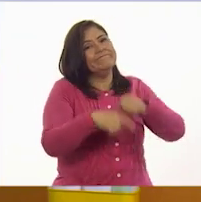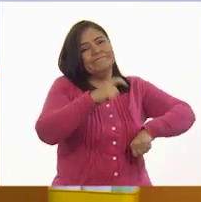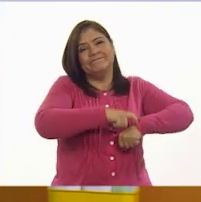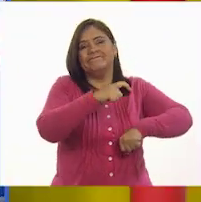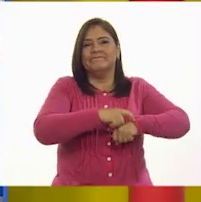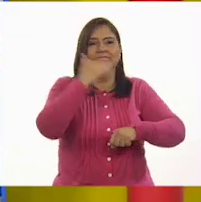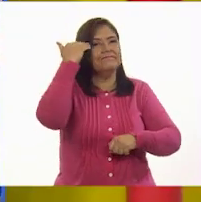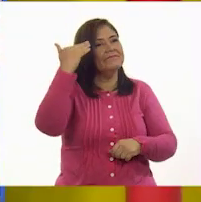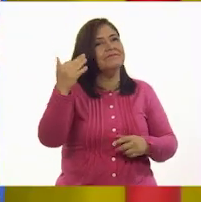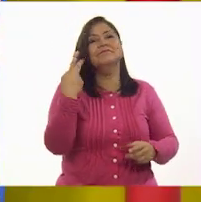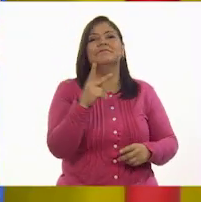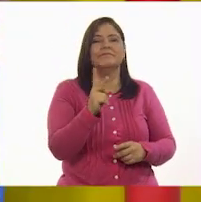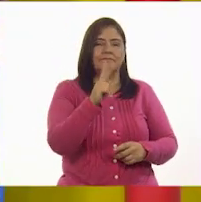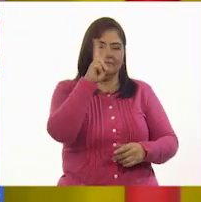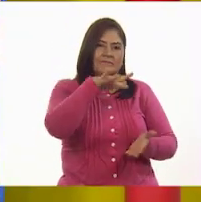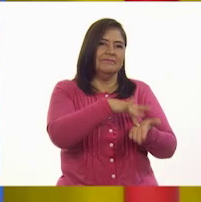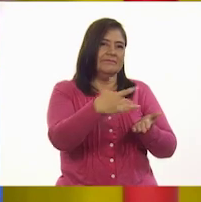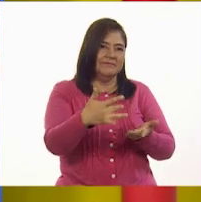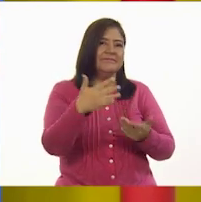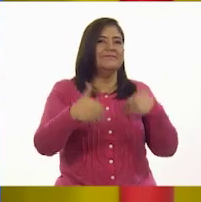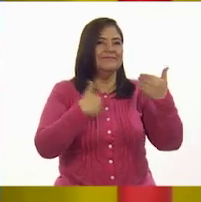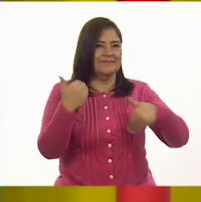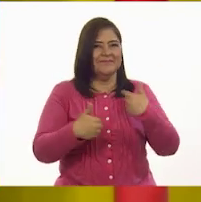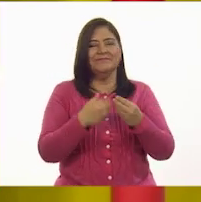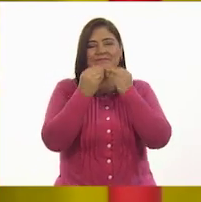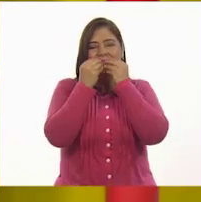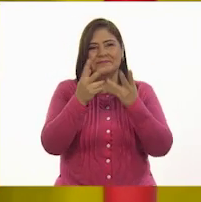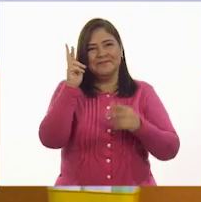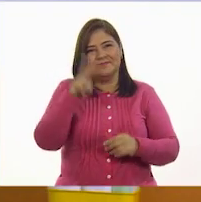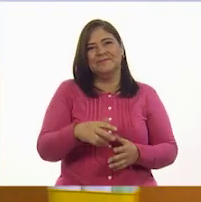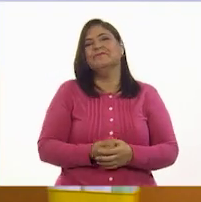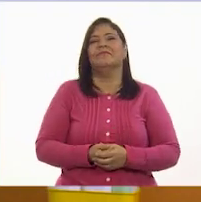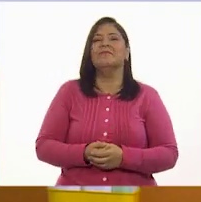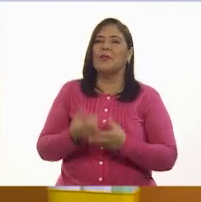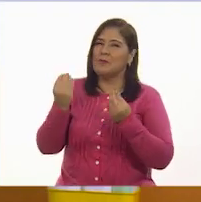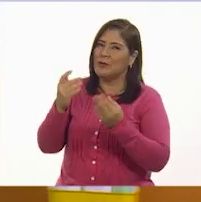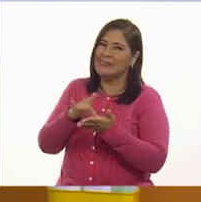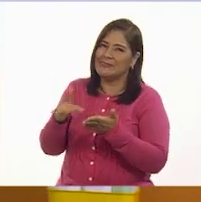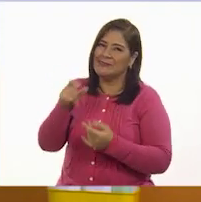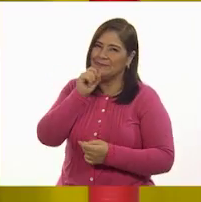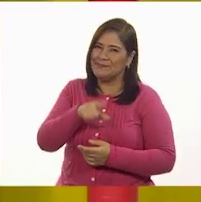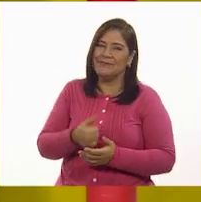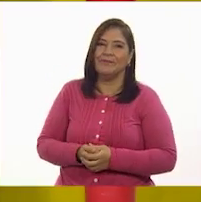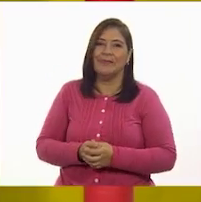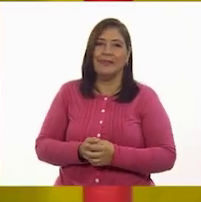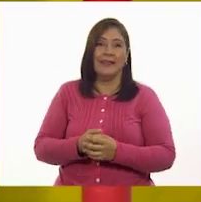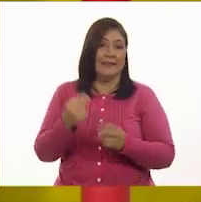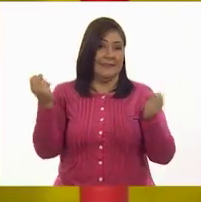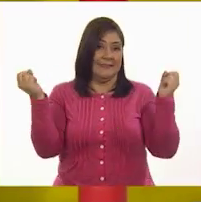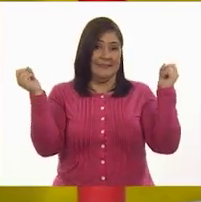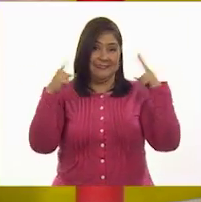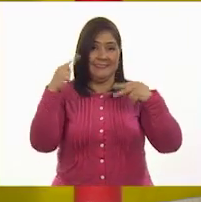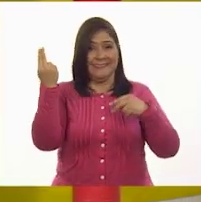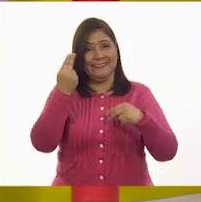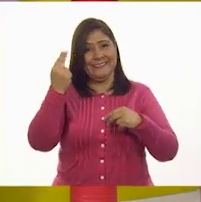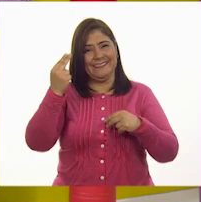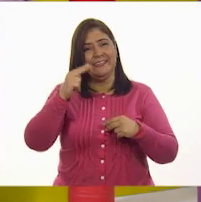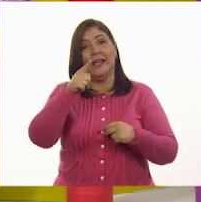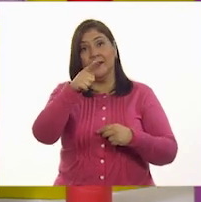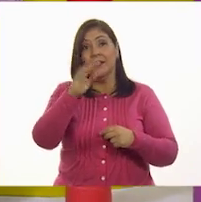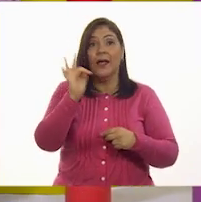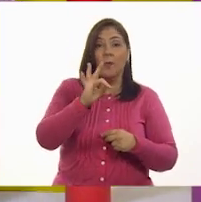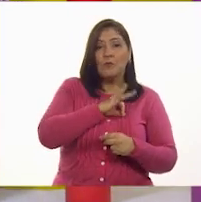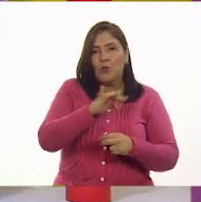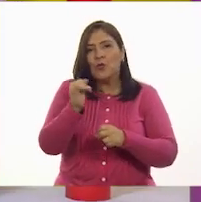Pero te agradecemos mucho porque nos divertimos increíble. Muchas gracias a ti también. Tenemos que despedirnos. Adiós. Si te es